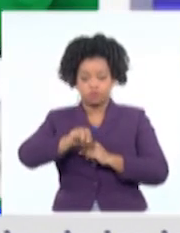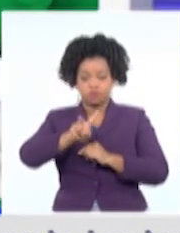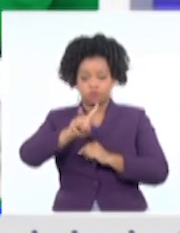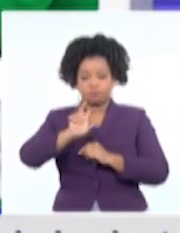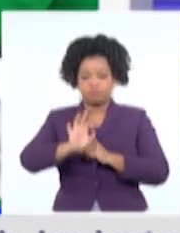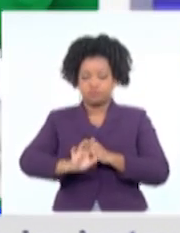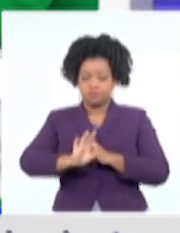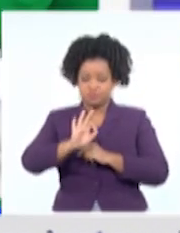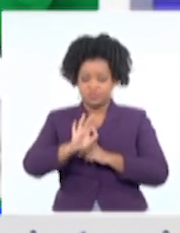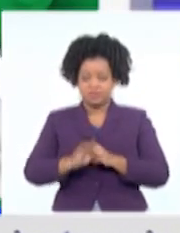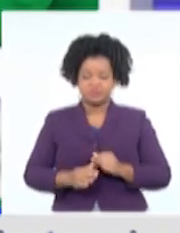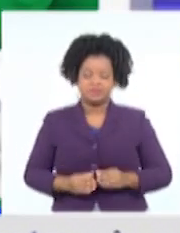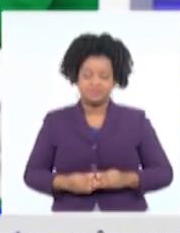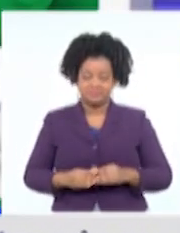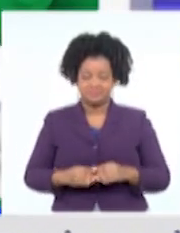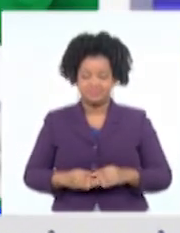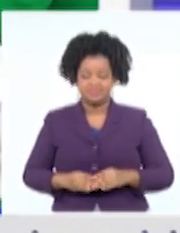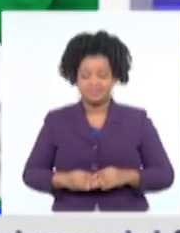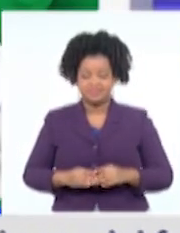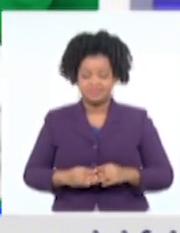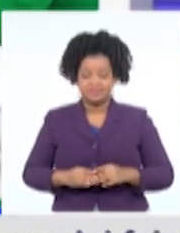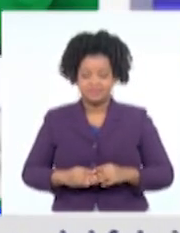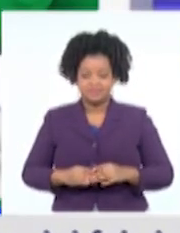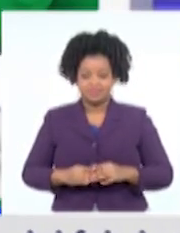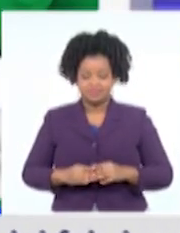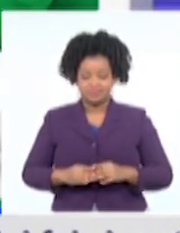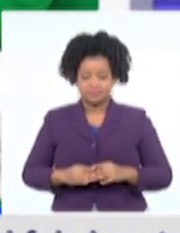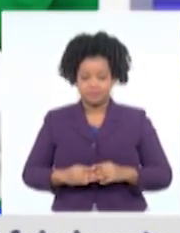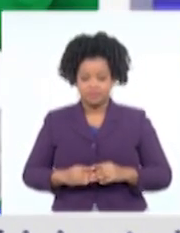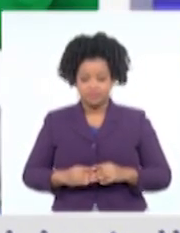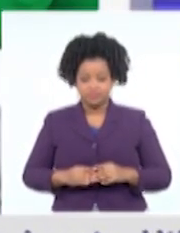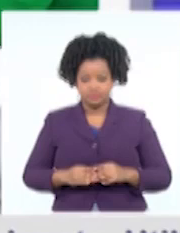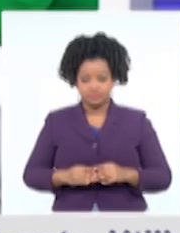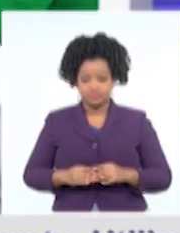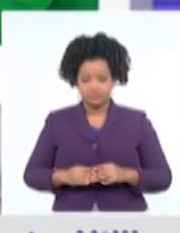98,2% de todas las personas que han tenido COVID-19.